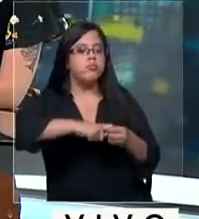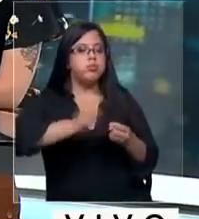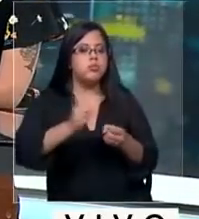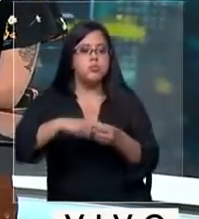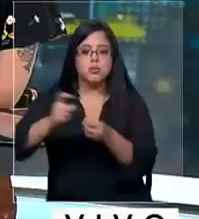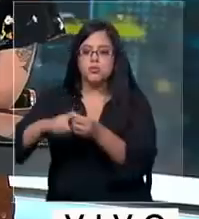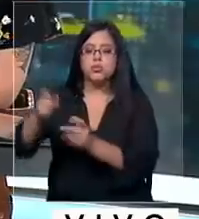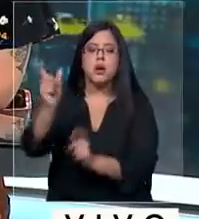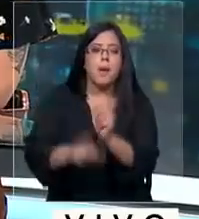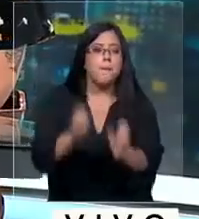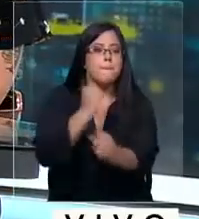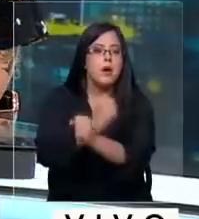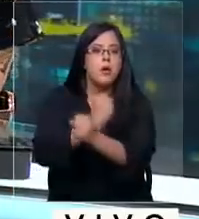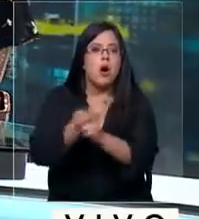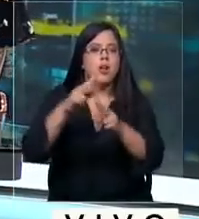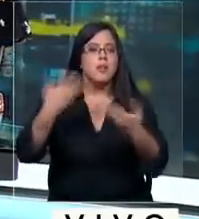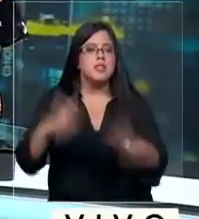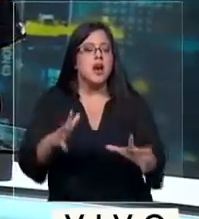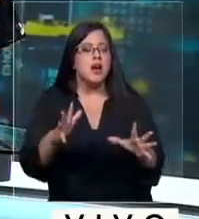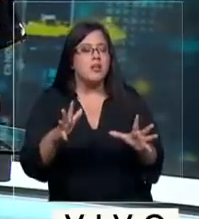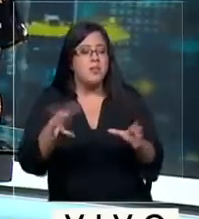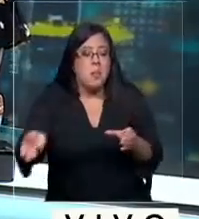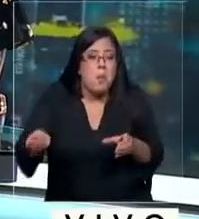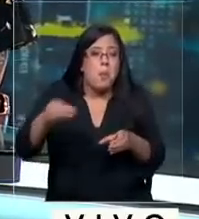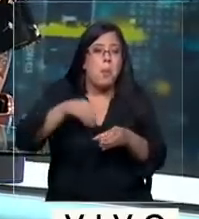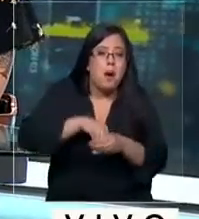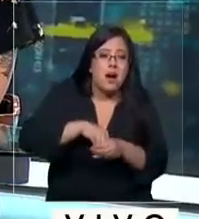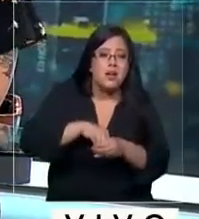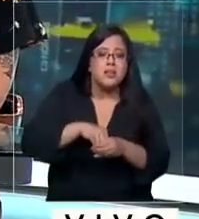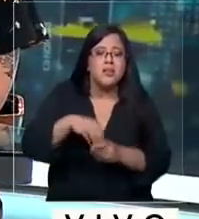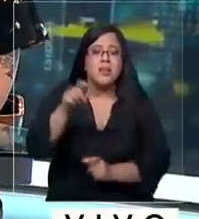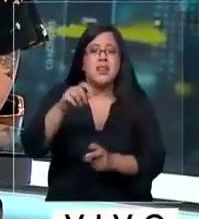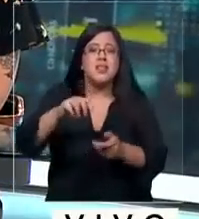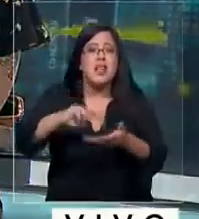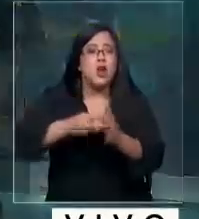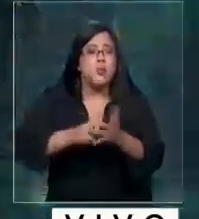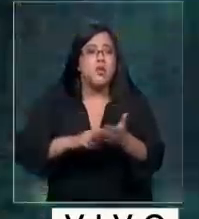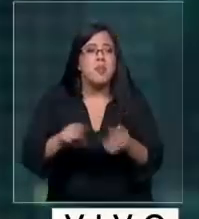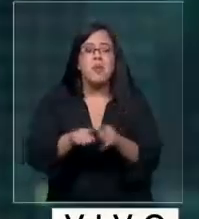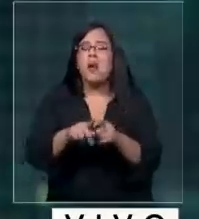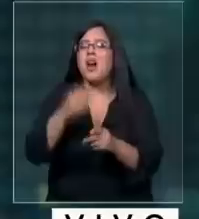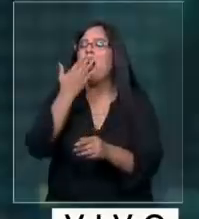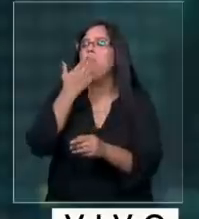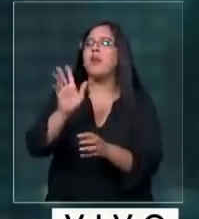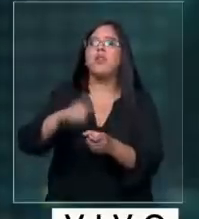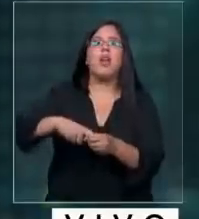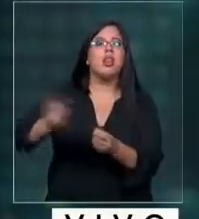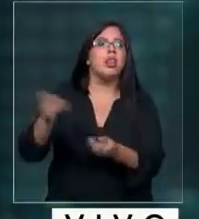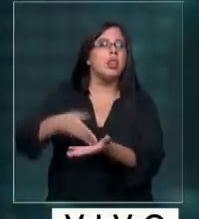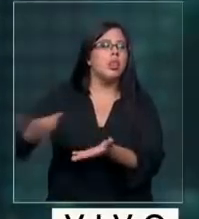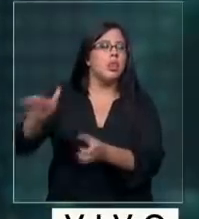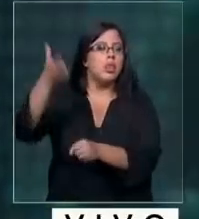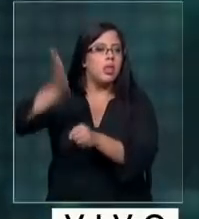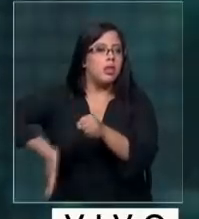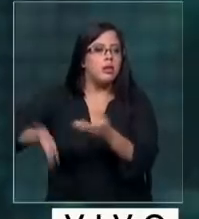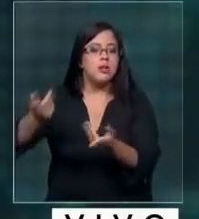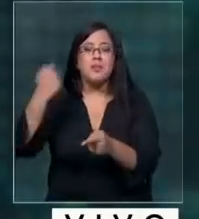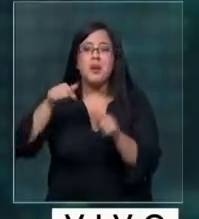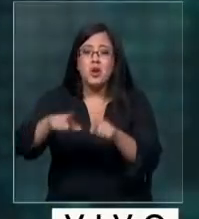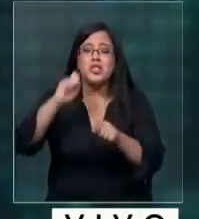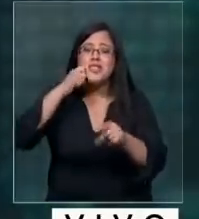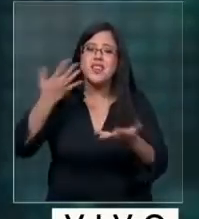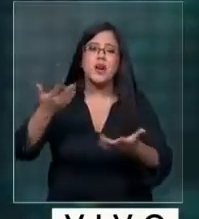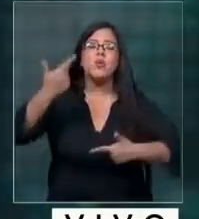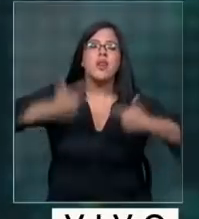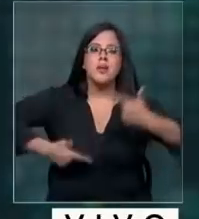involucrados en el siguiente concreto como cortar por el hilo más fino cuando en realidad sabemos que una política de la